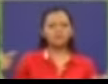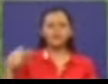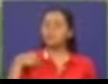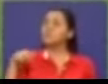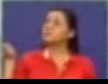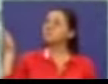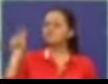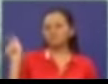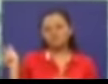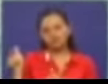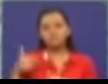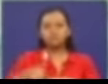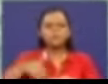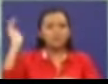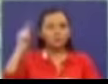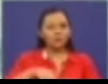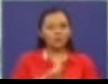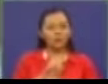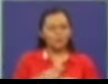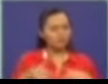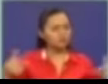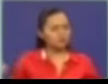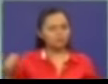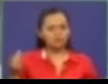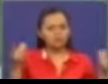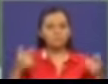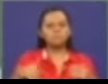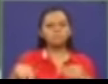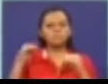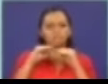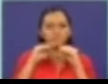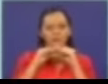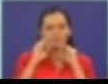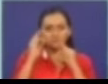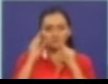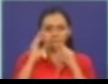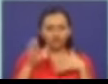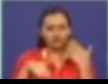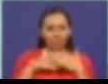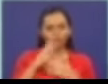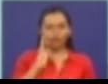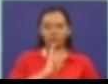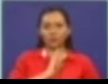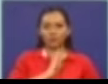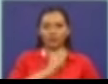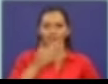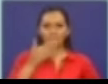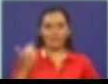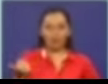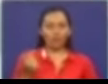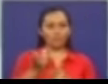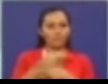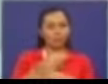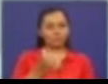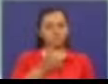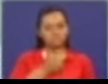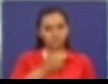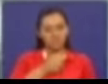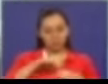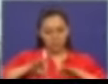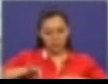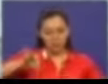de Xi'an. Entonces, esto nos pone en otro nivel cualitativamente, en otro nivel de tecnología. Producir nuestra propia